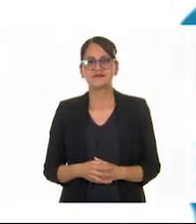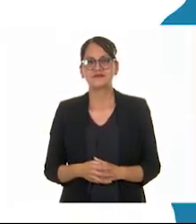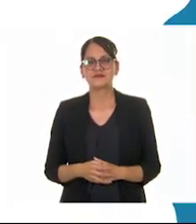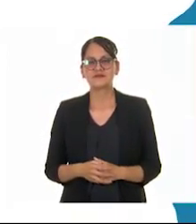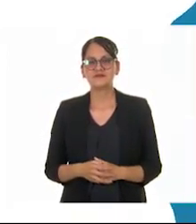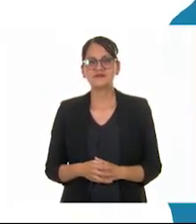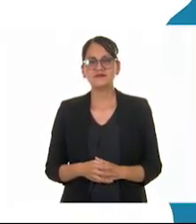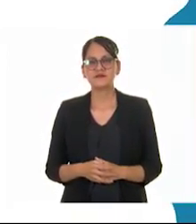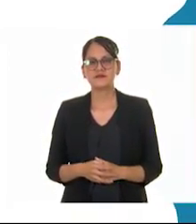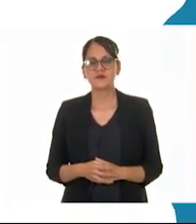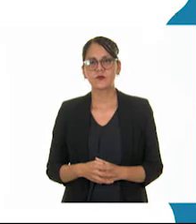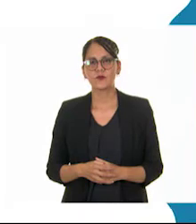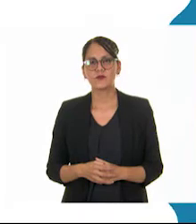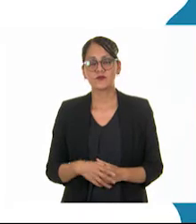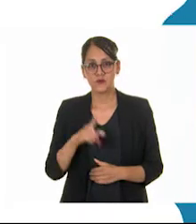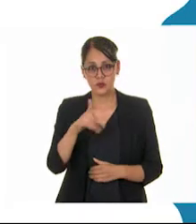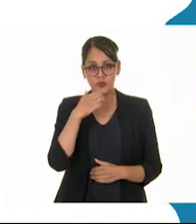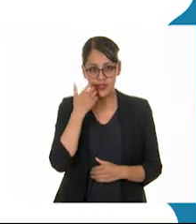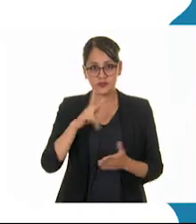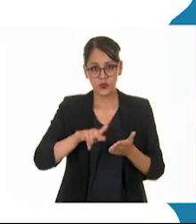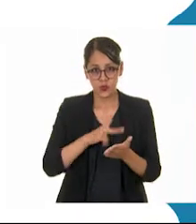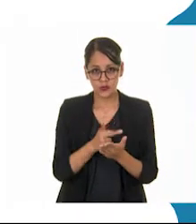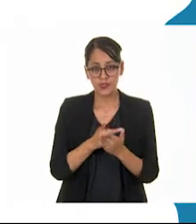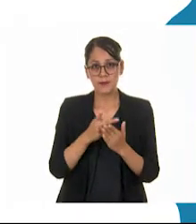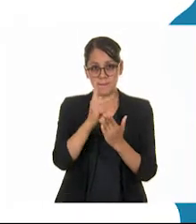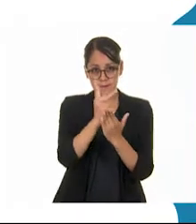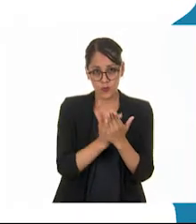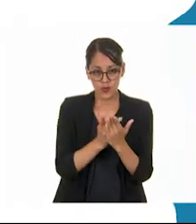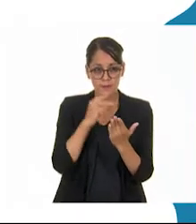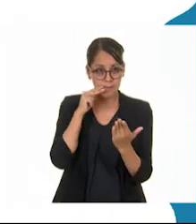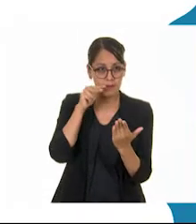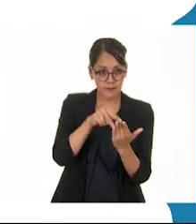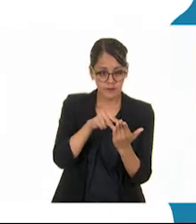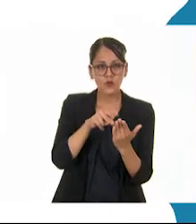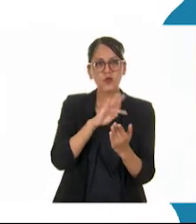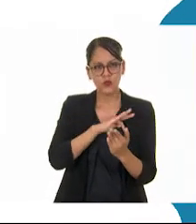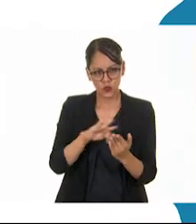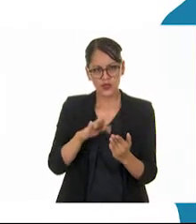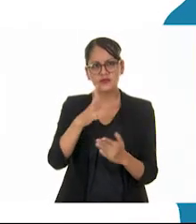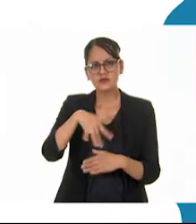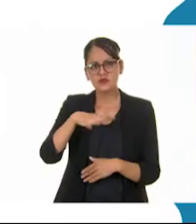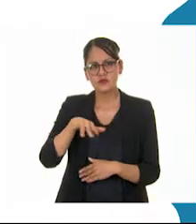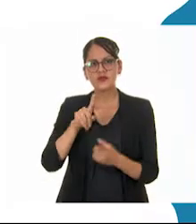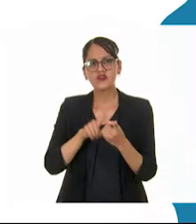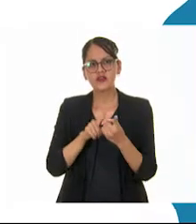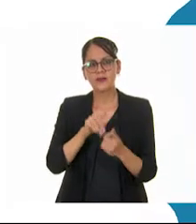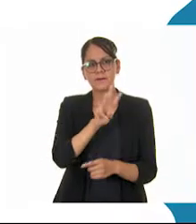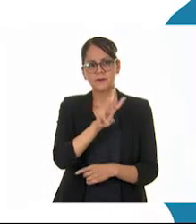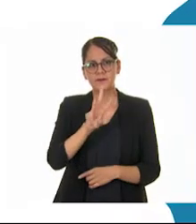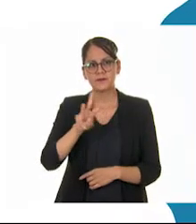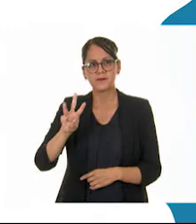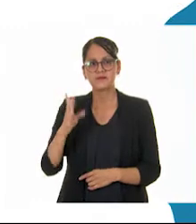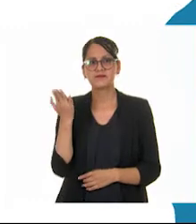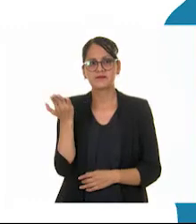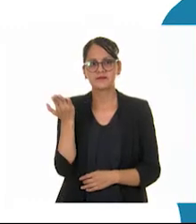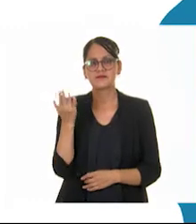conaliteg.sep.gov.mx. Si quieres volver a ver los programas de Aprende en Casa, los puedes encontrar en la siguiente liga: